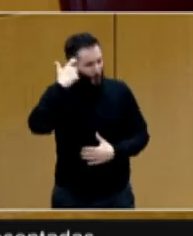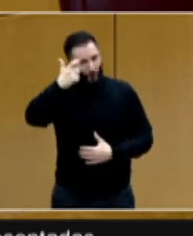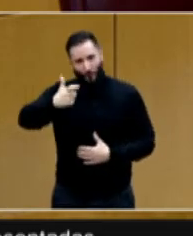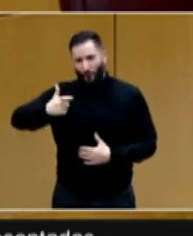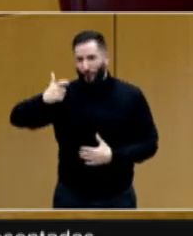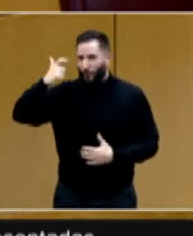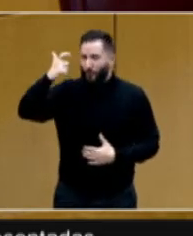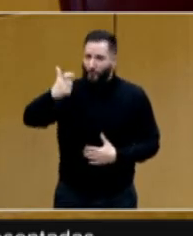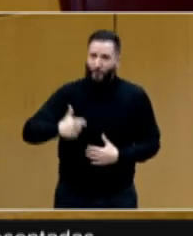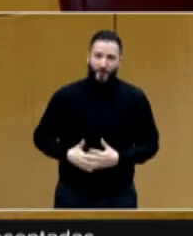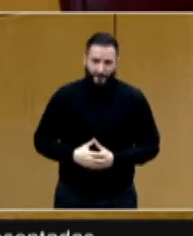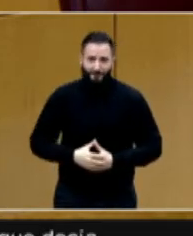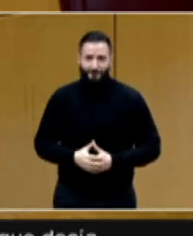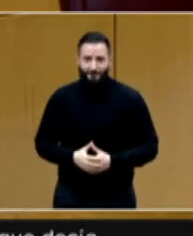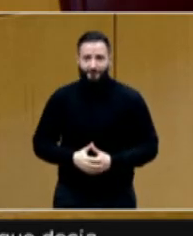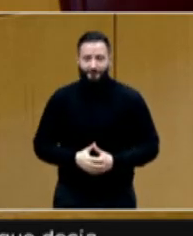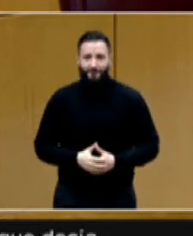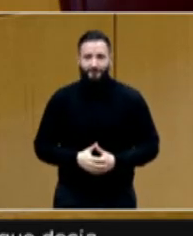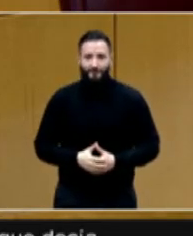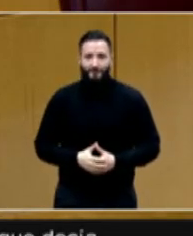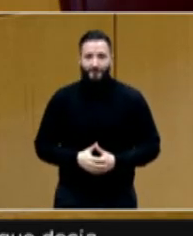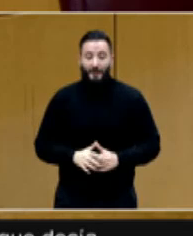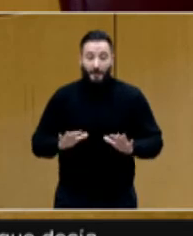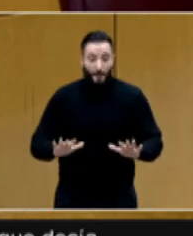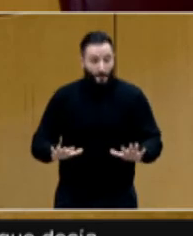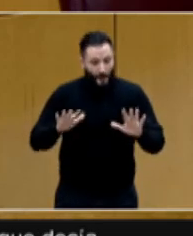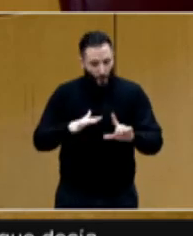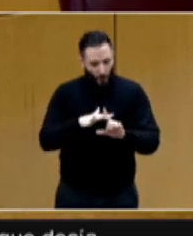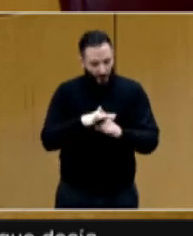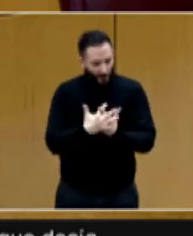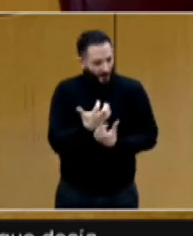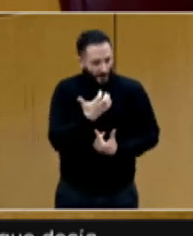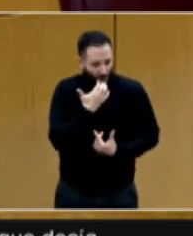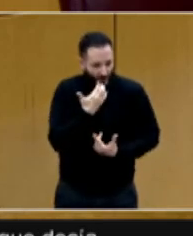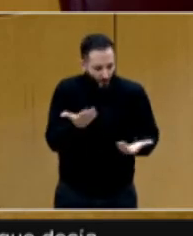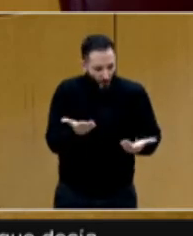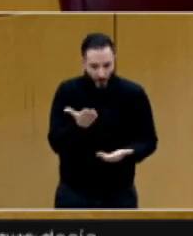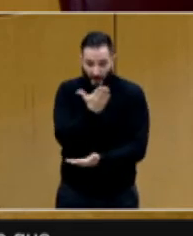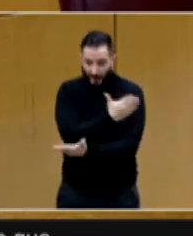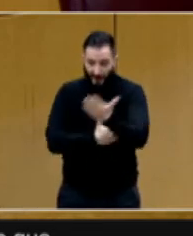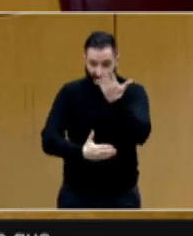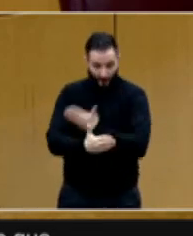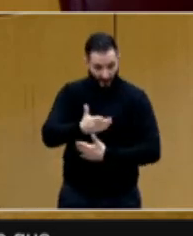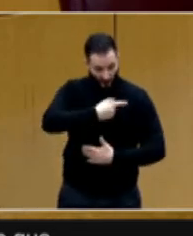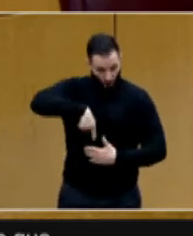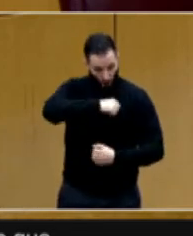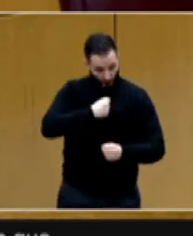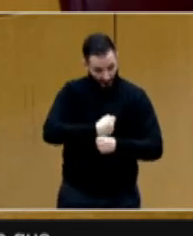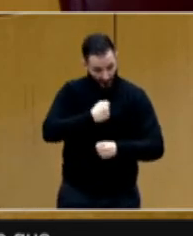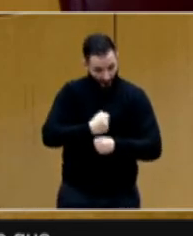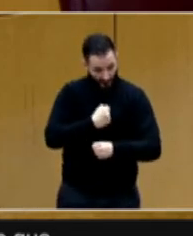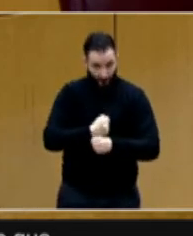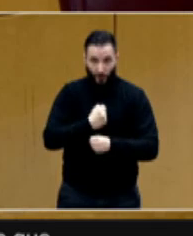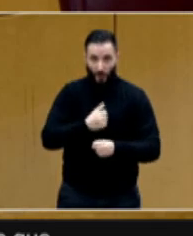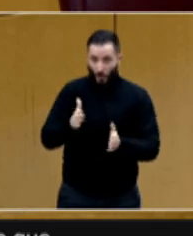que hacemos las entidades pero en el caso por ejemplo de la discapacidad con la que nosotros trabajamos nosotros y tengo